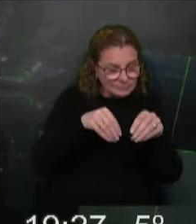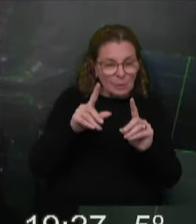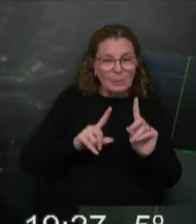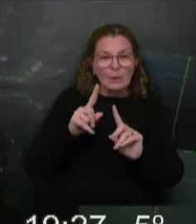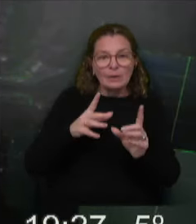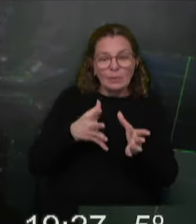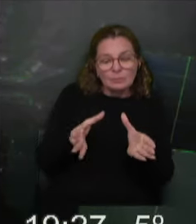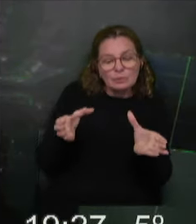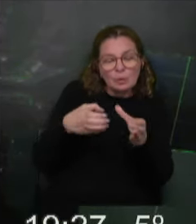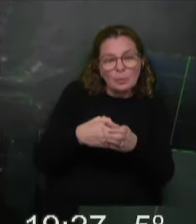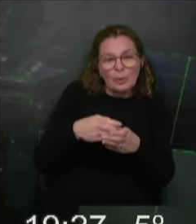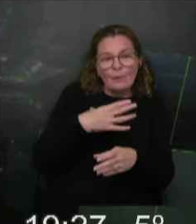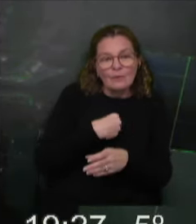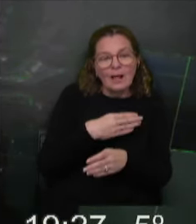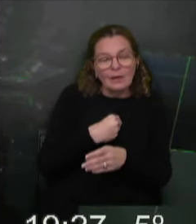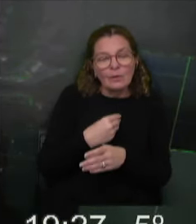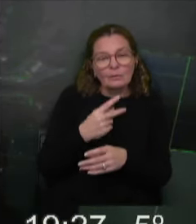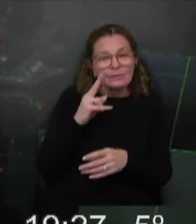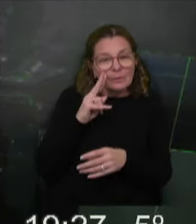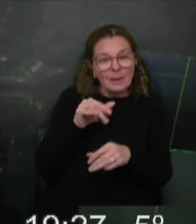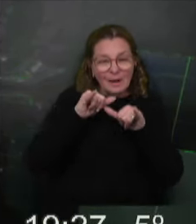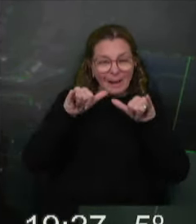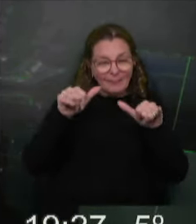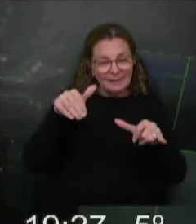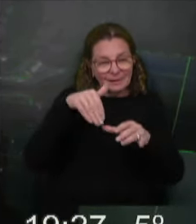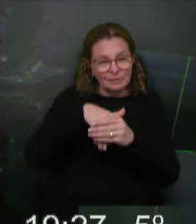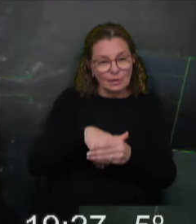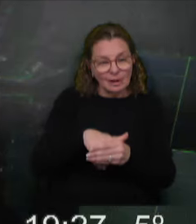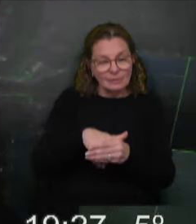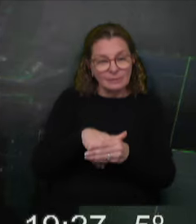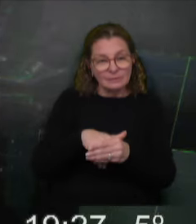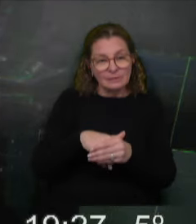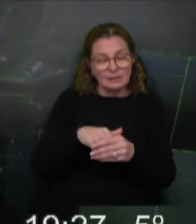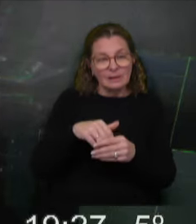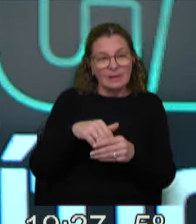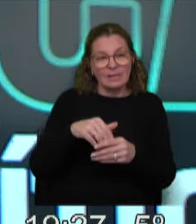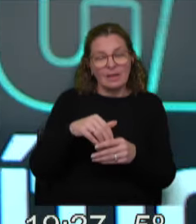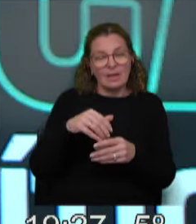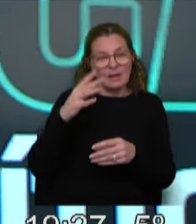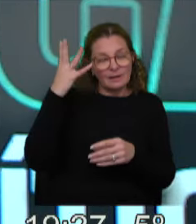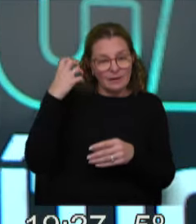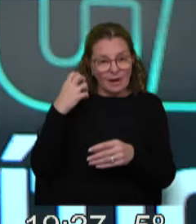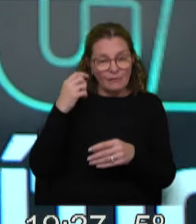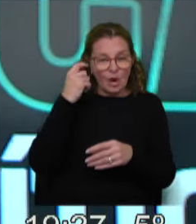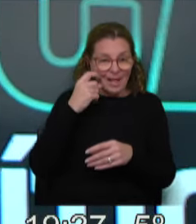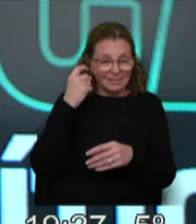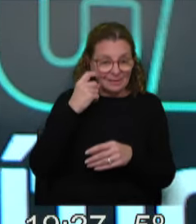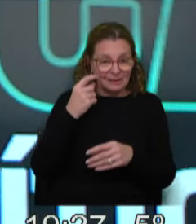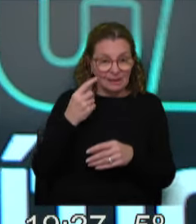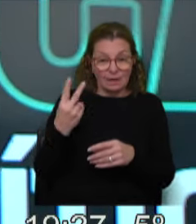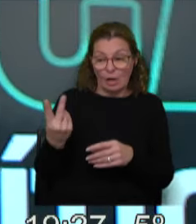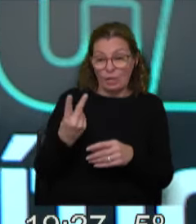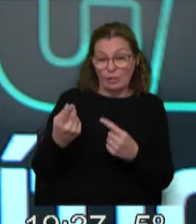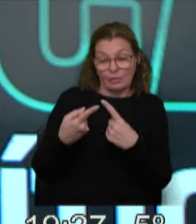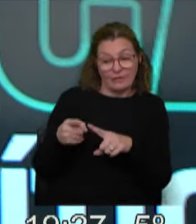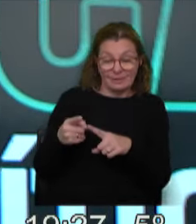hegemónica dentro del partido Nacional de hecho si miramos la campaña electoral tanto de rafo como de eh gandini que eran los desafiantes